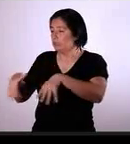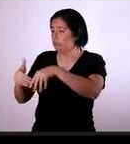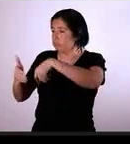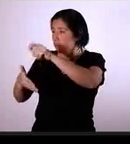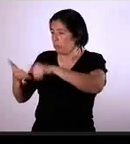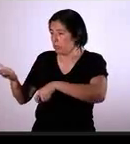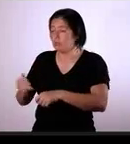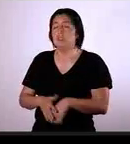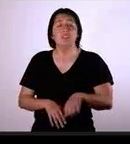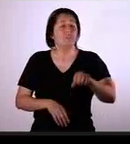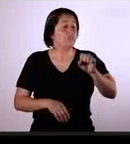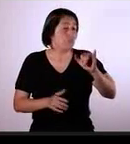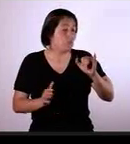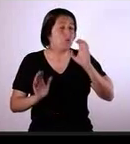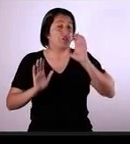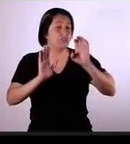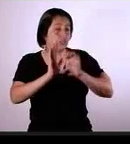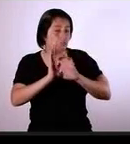¿no?